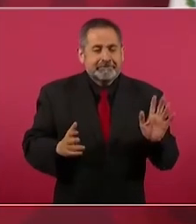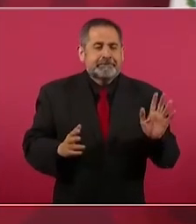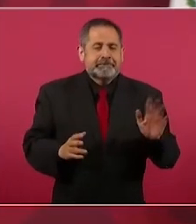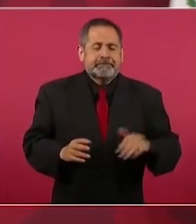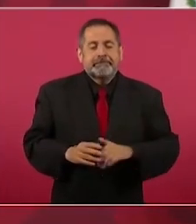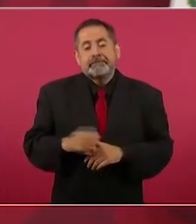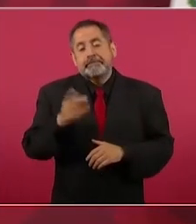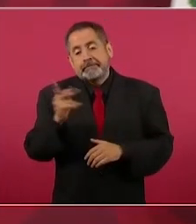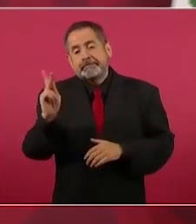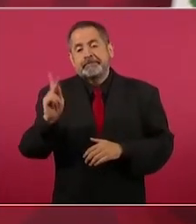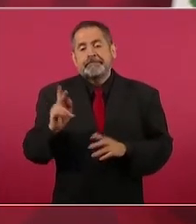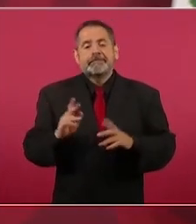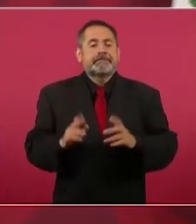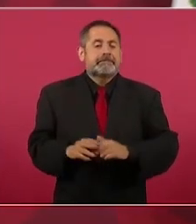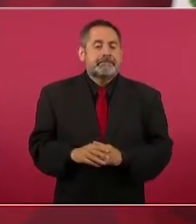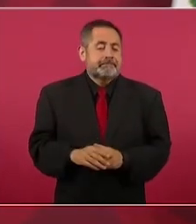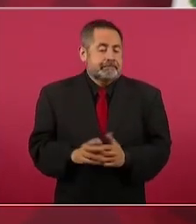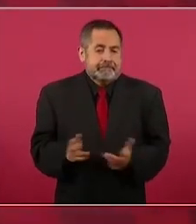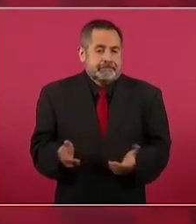pero